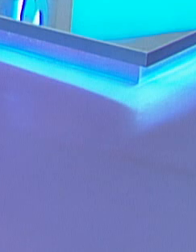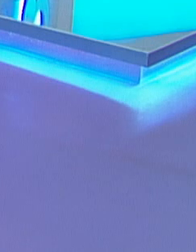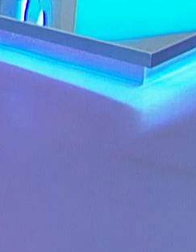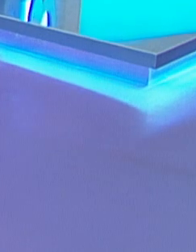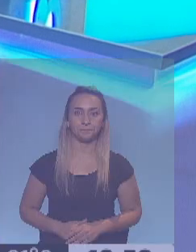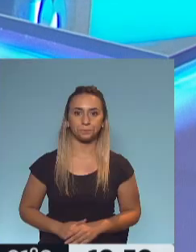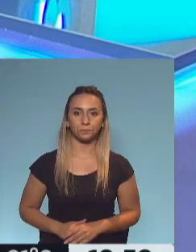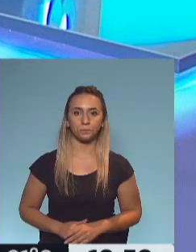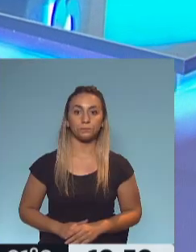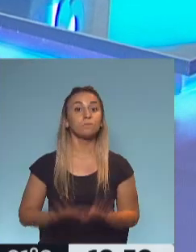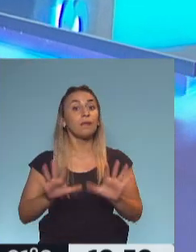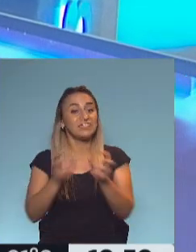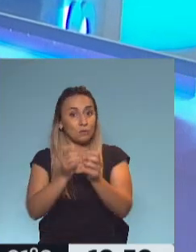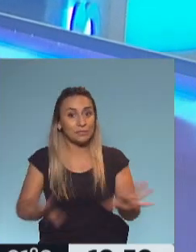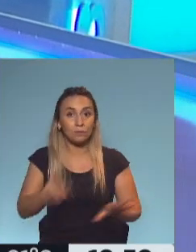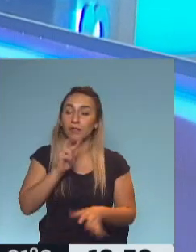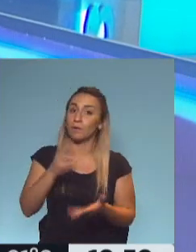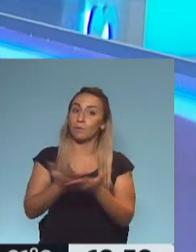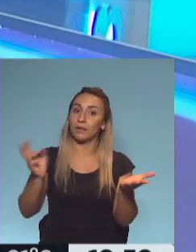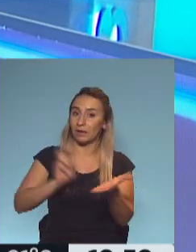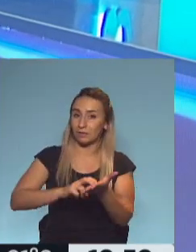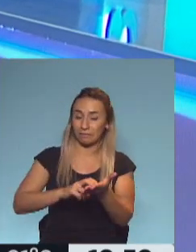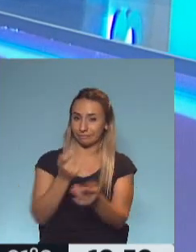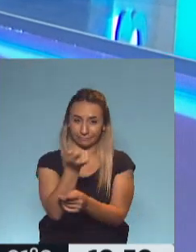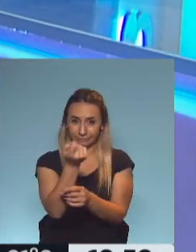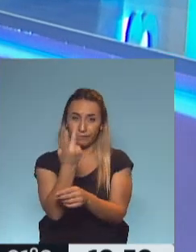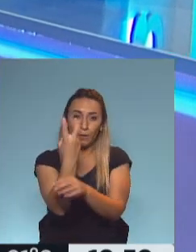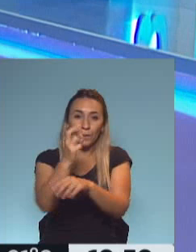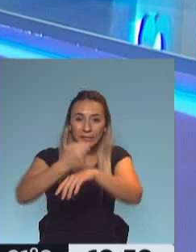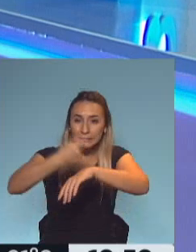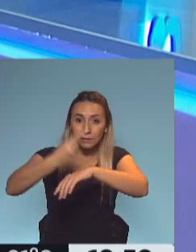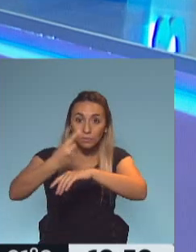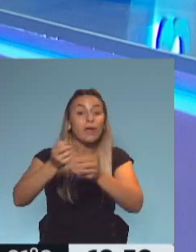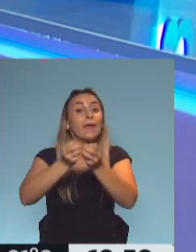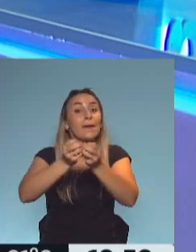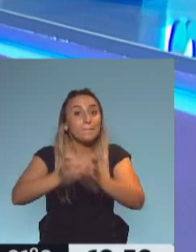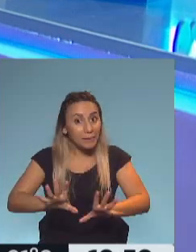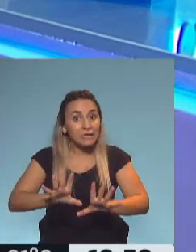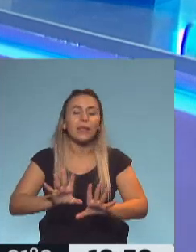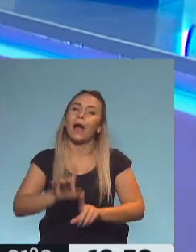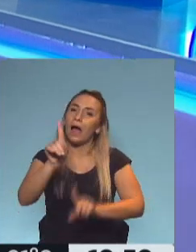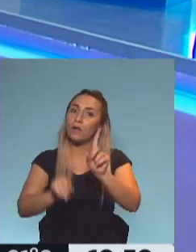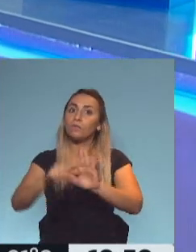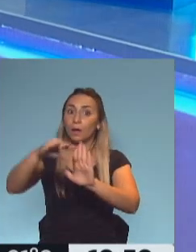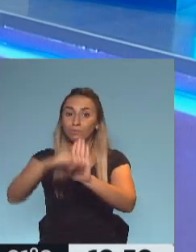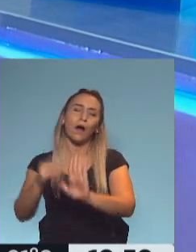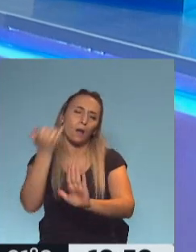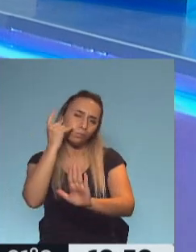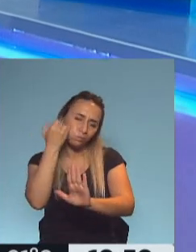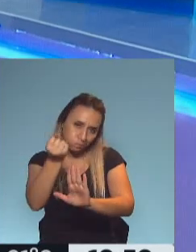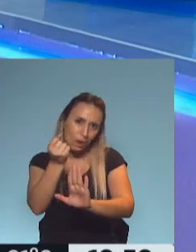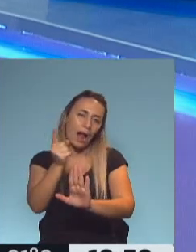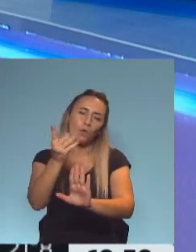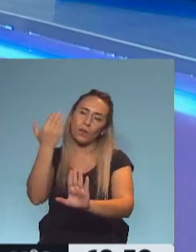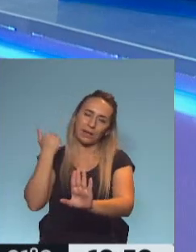Así comienza Televisión Pública Noticias, recordando que no queda nada, 20 segundos para que comiencen algunas de las restricciones. Algunas ya han comenzado, sí, en realidad.